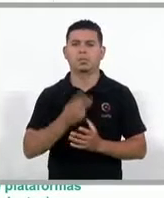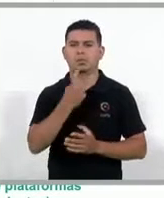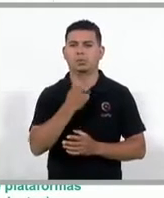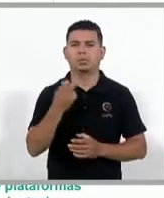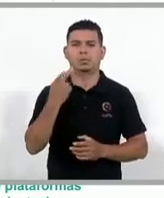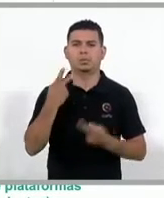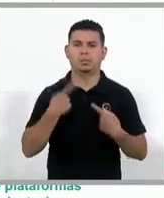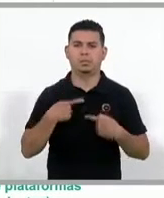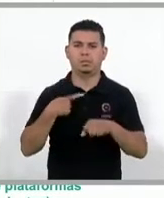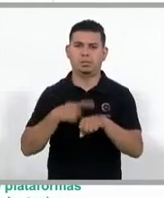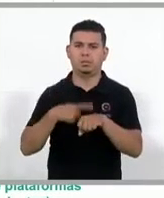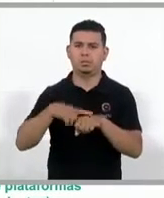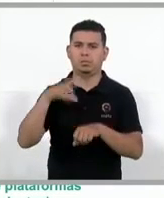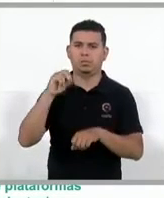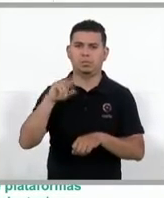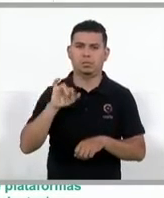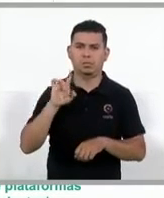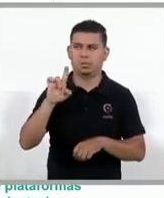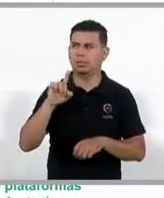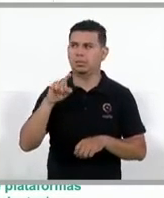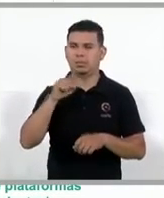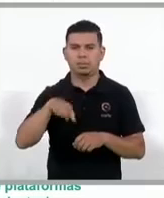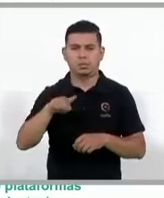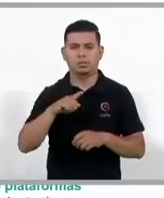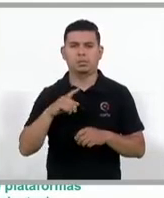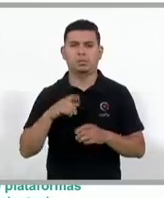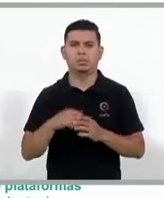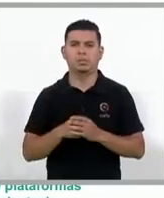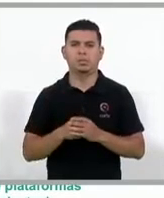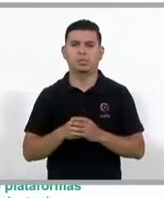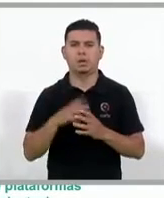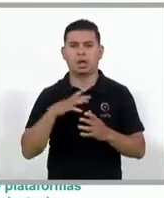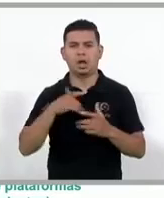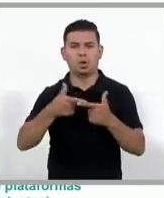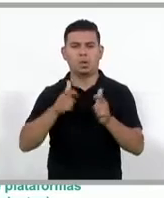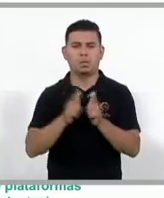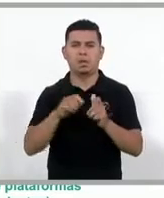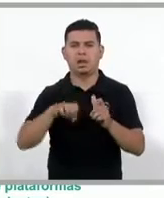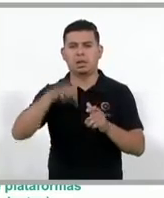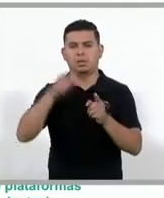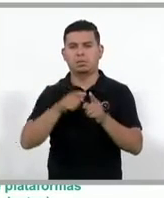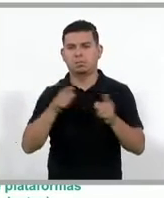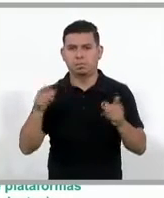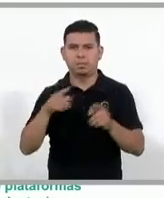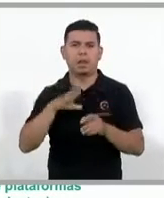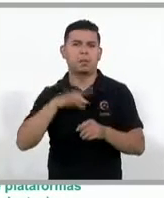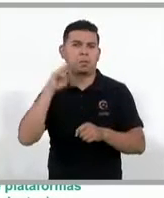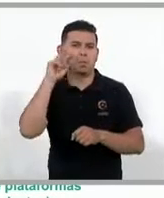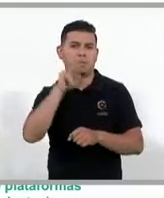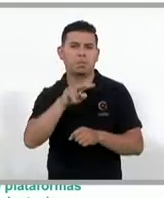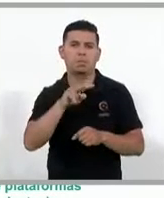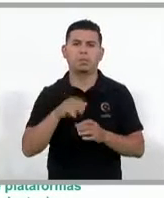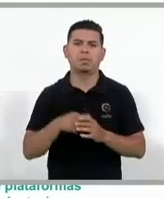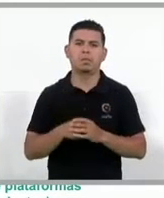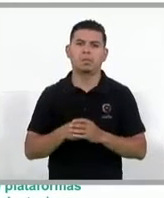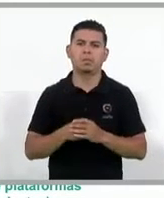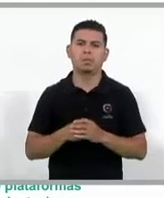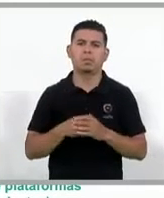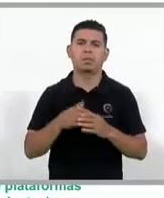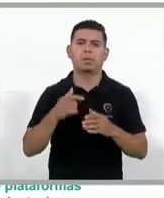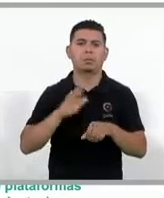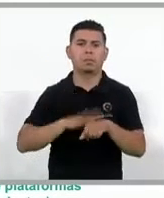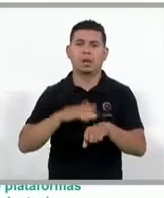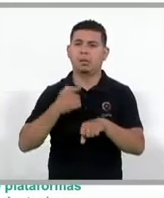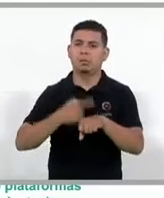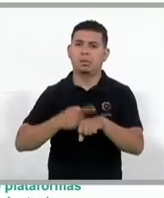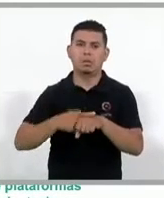casos confirmados con respecto a su distribución por grupos de edad podemos observar que sigue siendo el grupo más